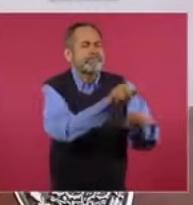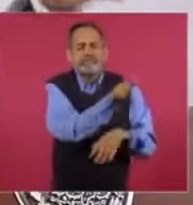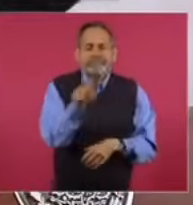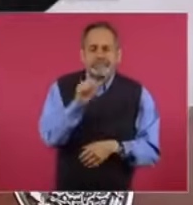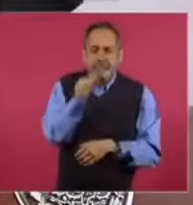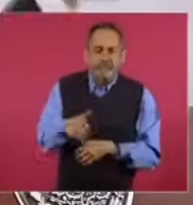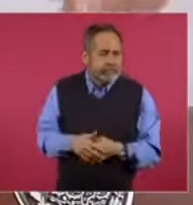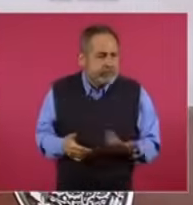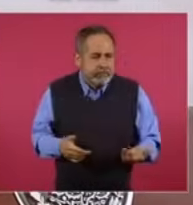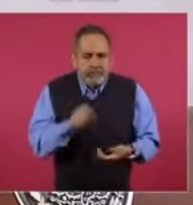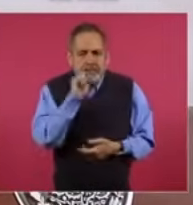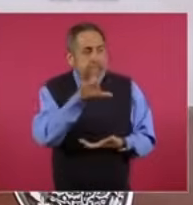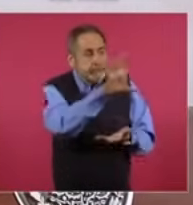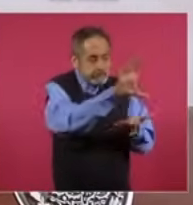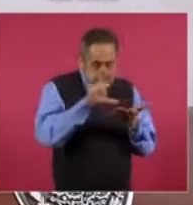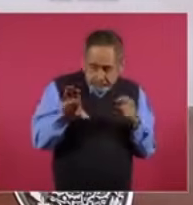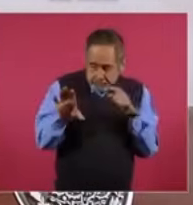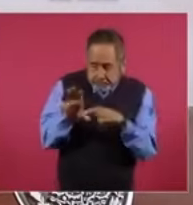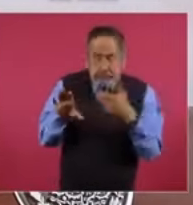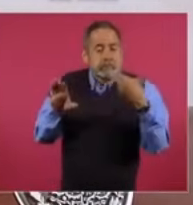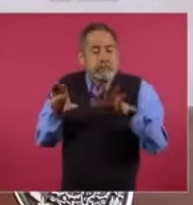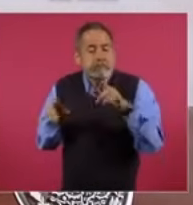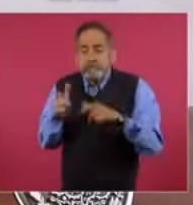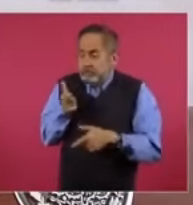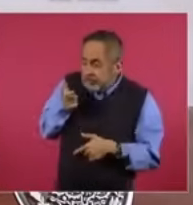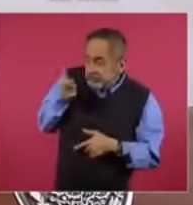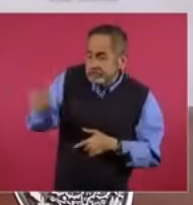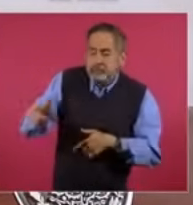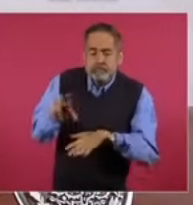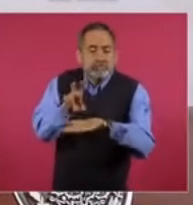lo que costó el Tren Maya.